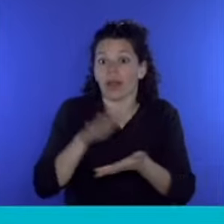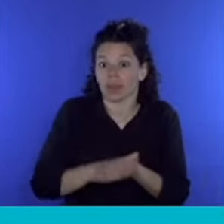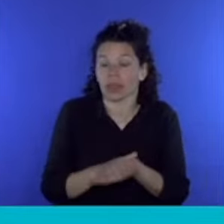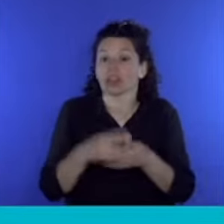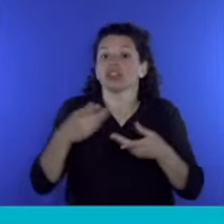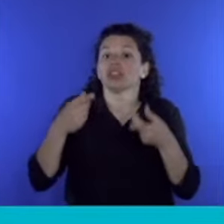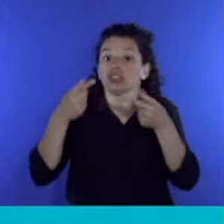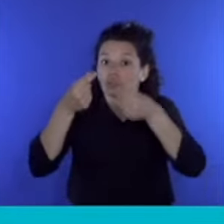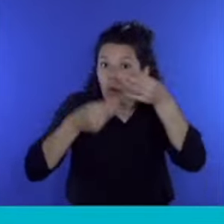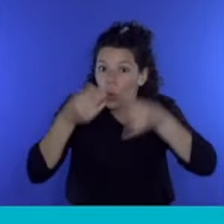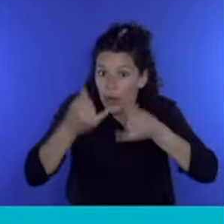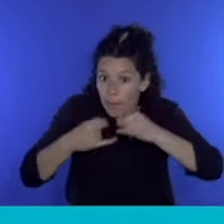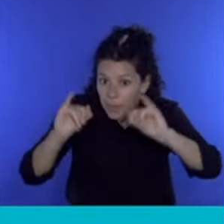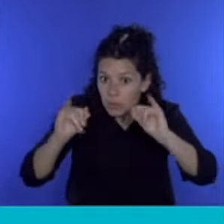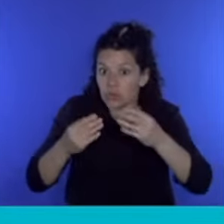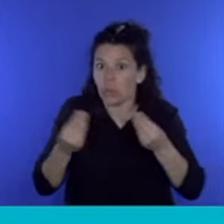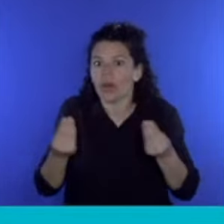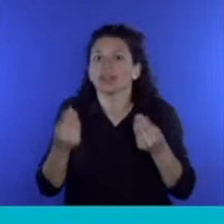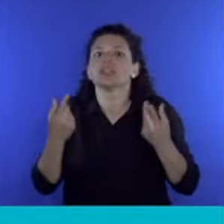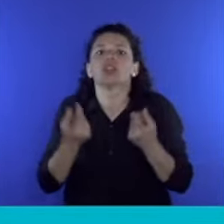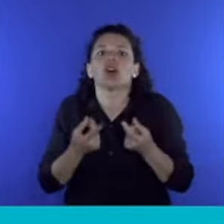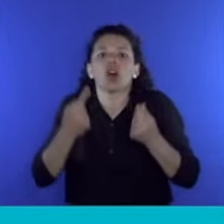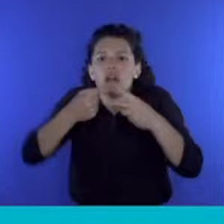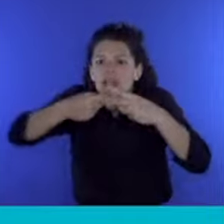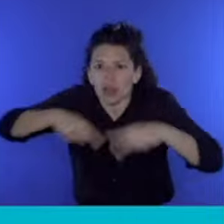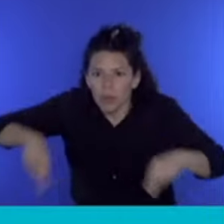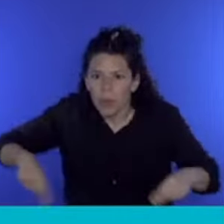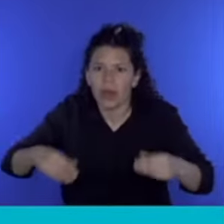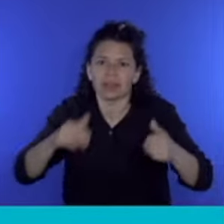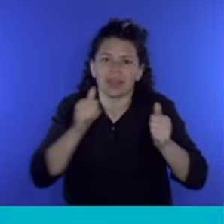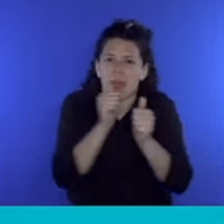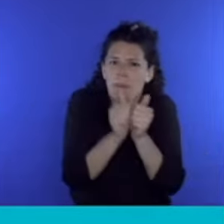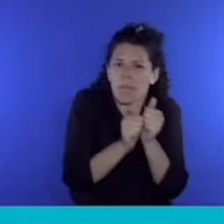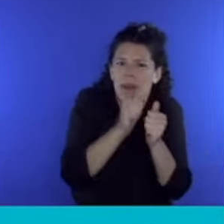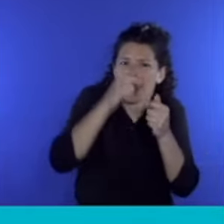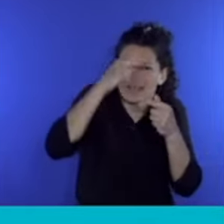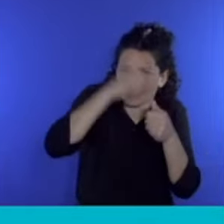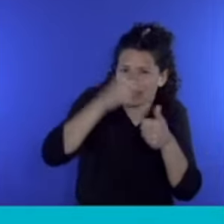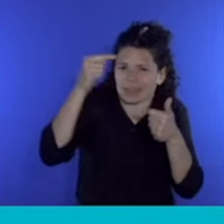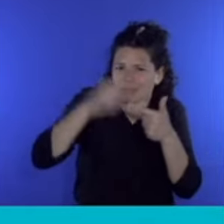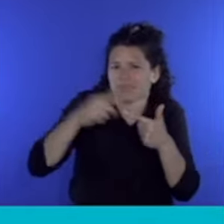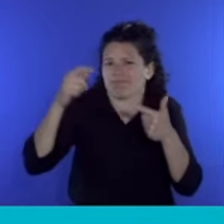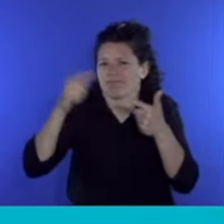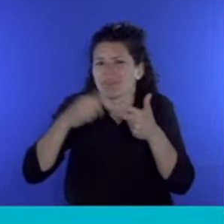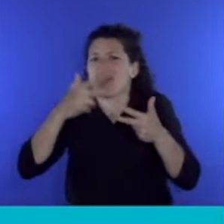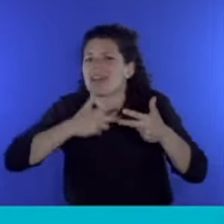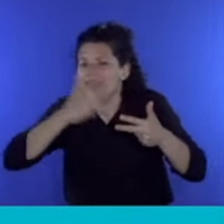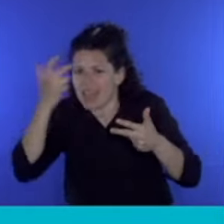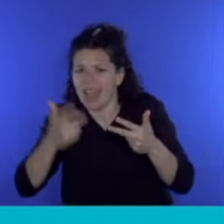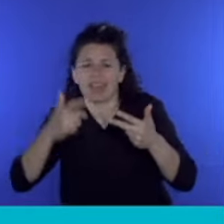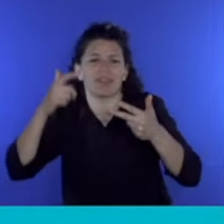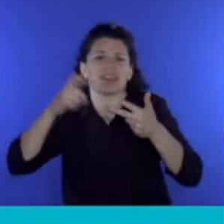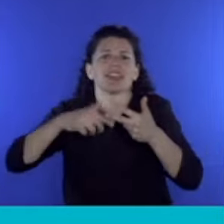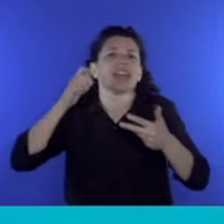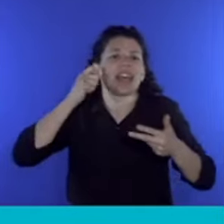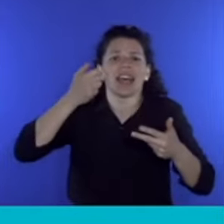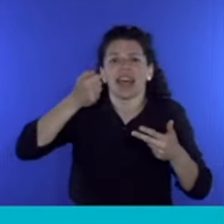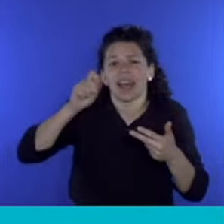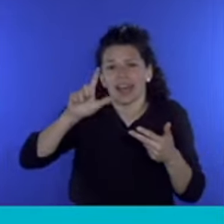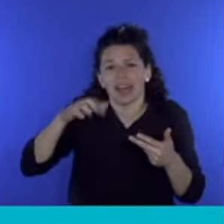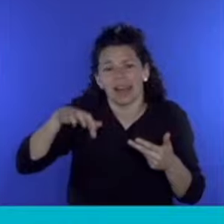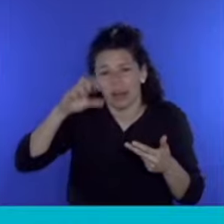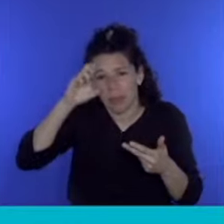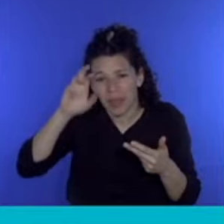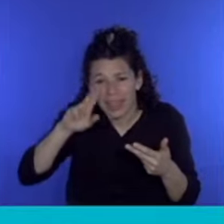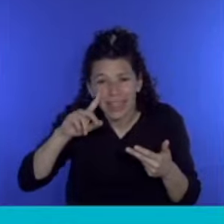necesidades y dónde están los recursos. Ahí está Galperín, Mastelone, Netflix, todos ellos. Ahí tiene que haber